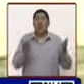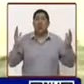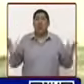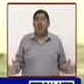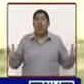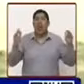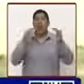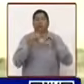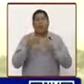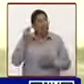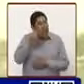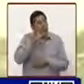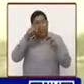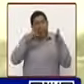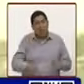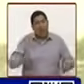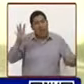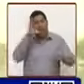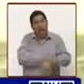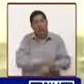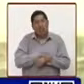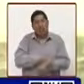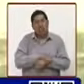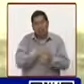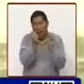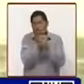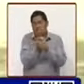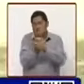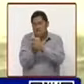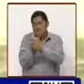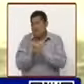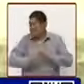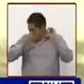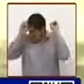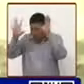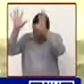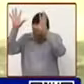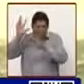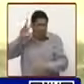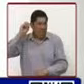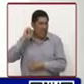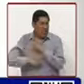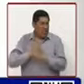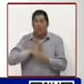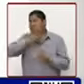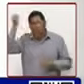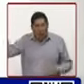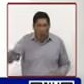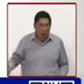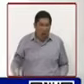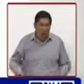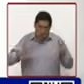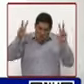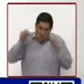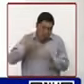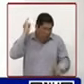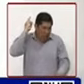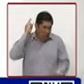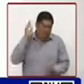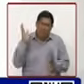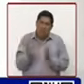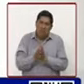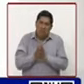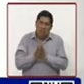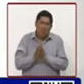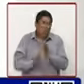grave, esa persona que la han atrapado a la cárcel que entra para 30 años, y yo dije, es que no salga, pido justicia